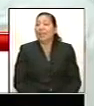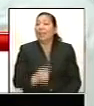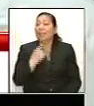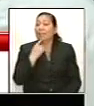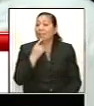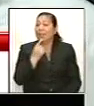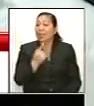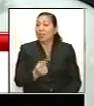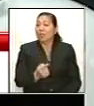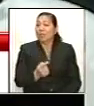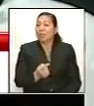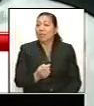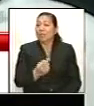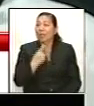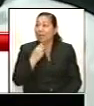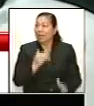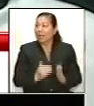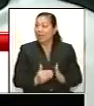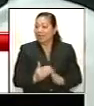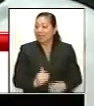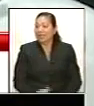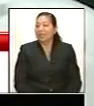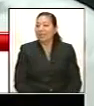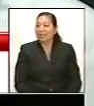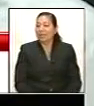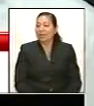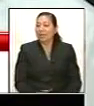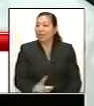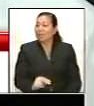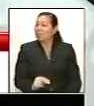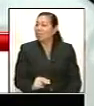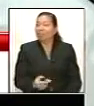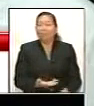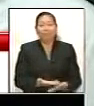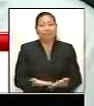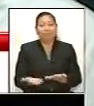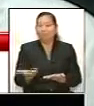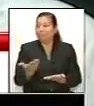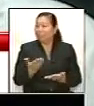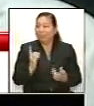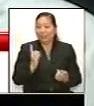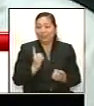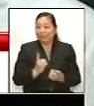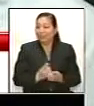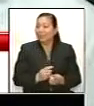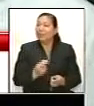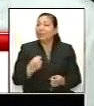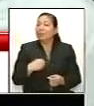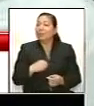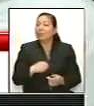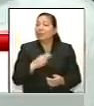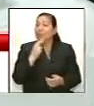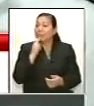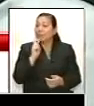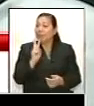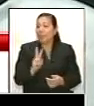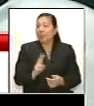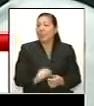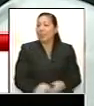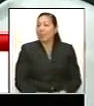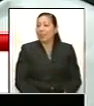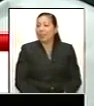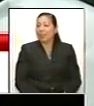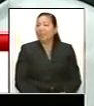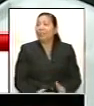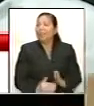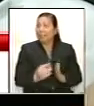denuncias a la División de Alta Tecnología, no lo recibimos directamente. Nosotros lo que vemos